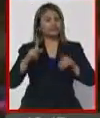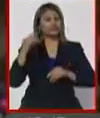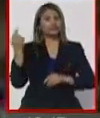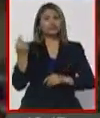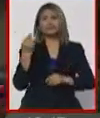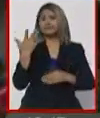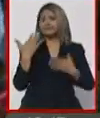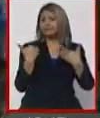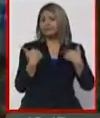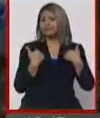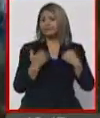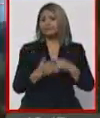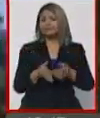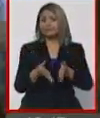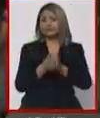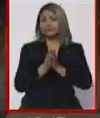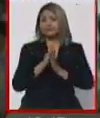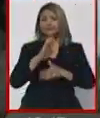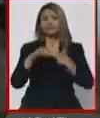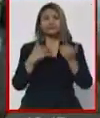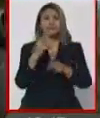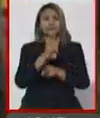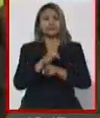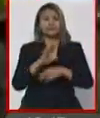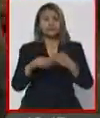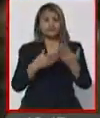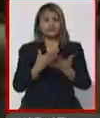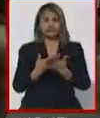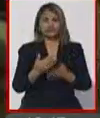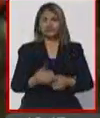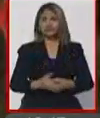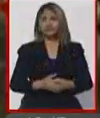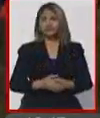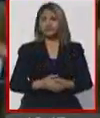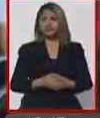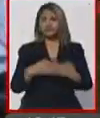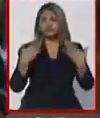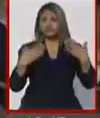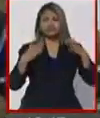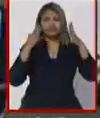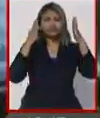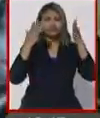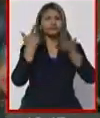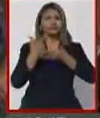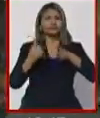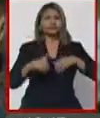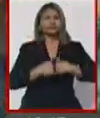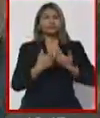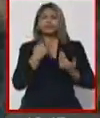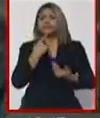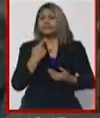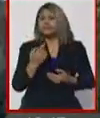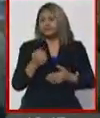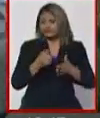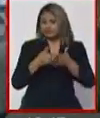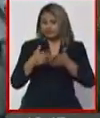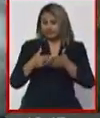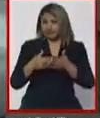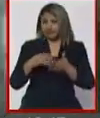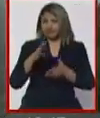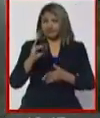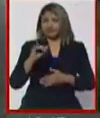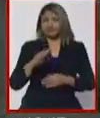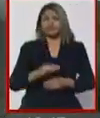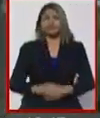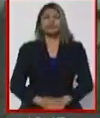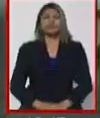siempre previendo o pidiéndoles que tomen las previsiones del caso. Usted escuchó entonces, esta es la situación que se vive aquí en la terminal